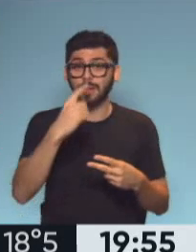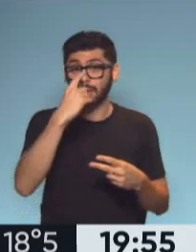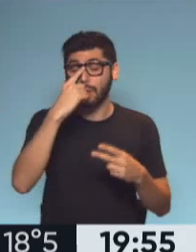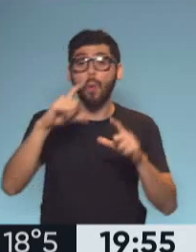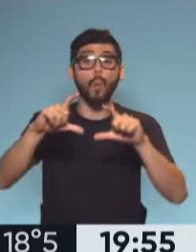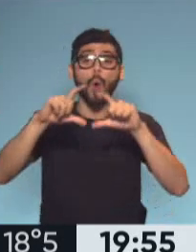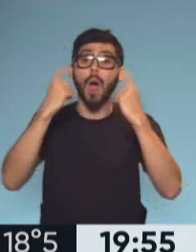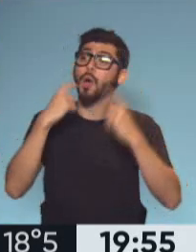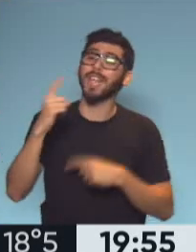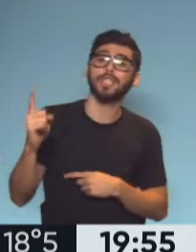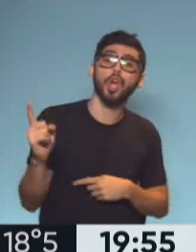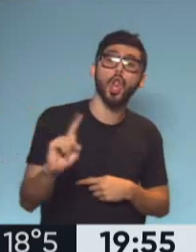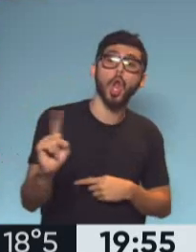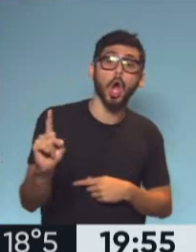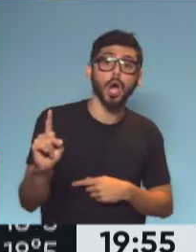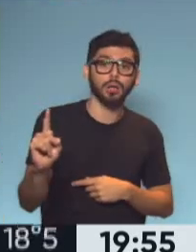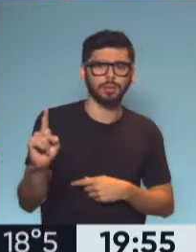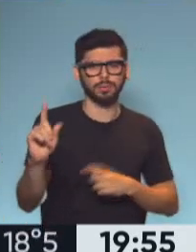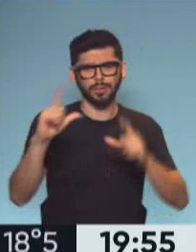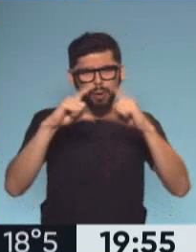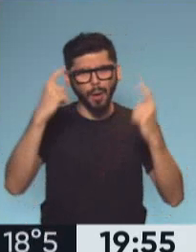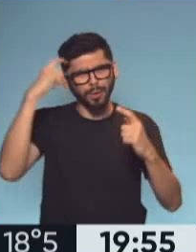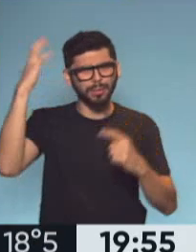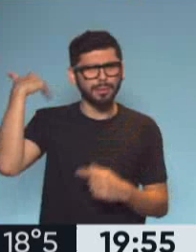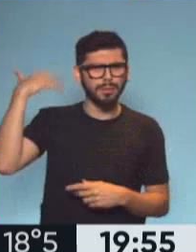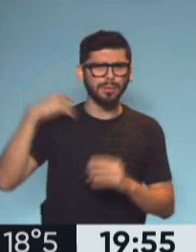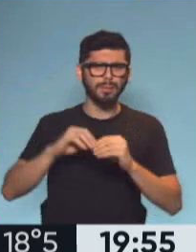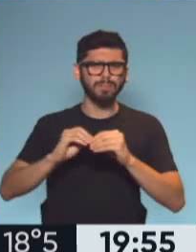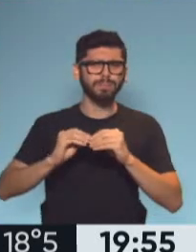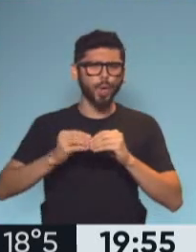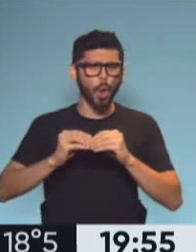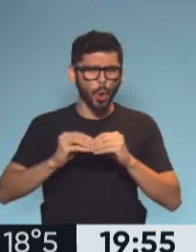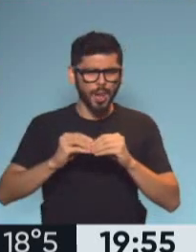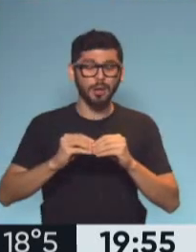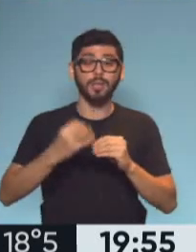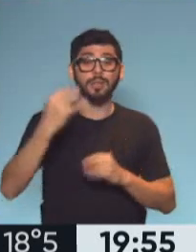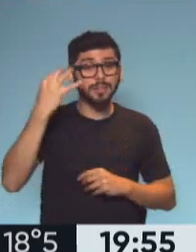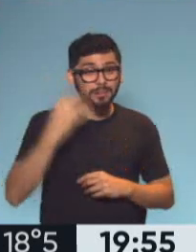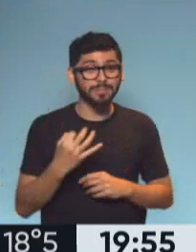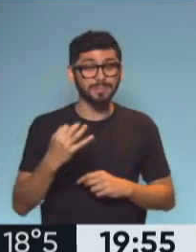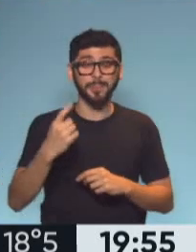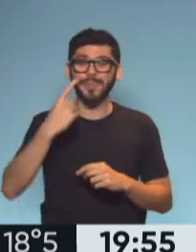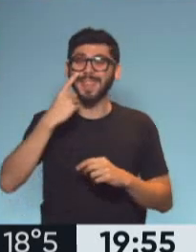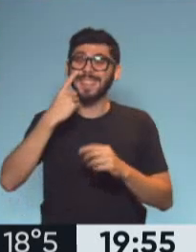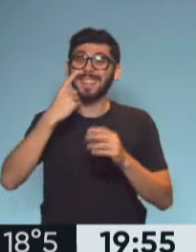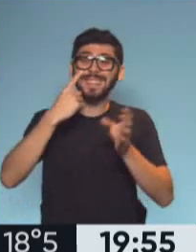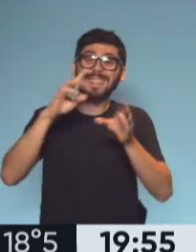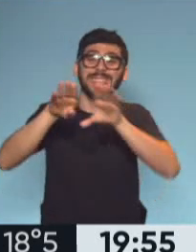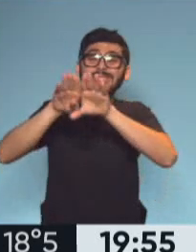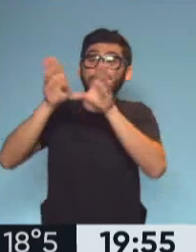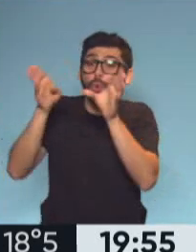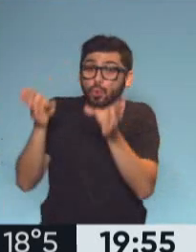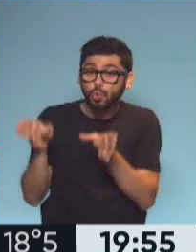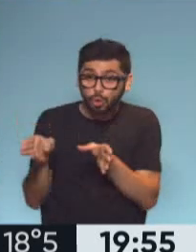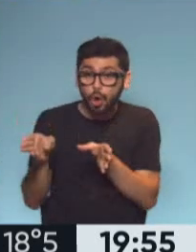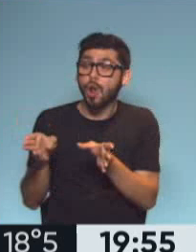de barbijo. Recordamos. Tenemos un problema con los barbijos, ¿sí? Hubo un problema que además había instituciones que